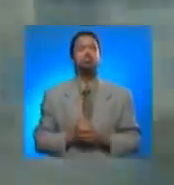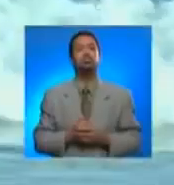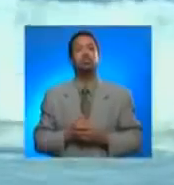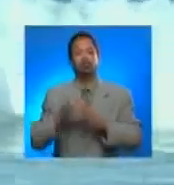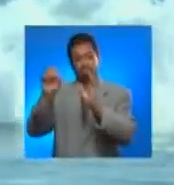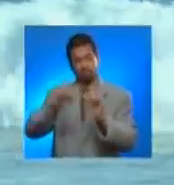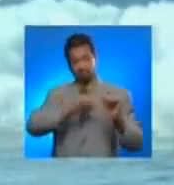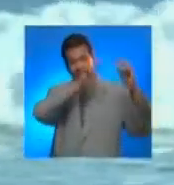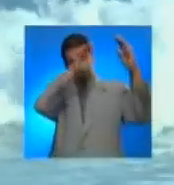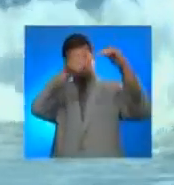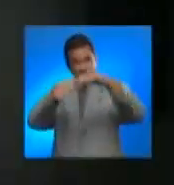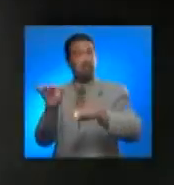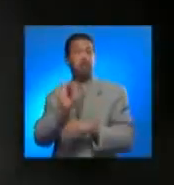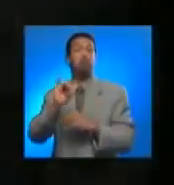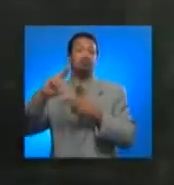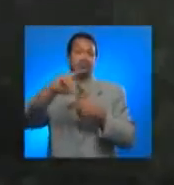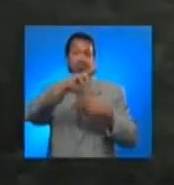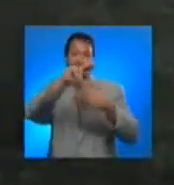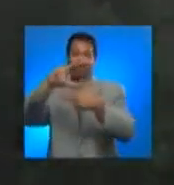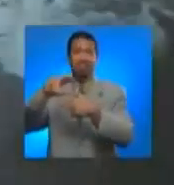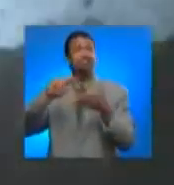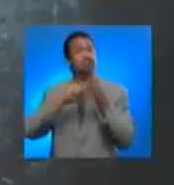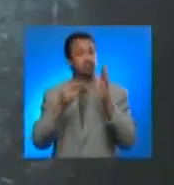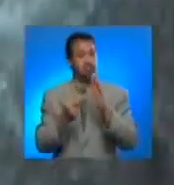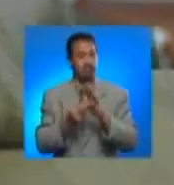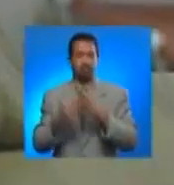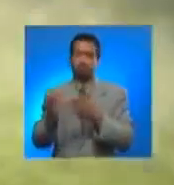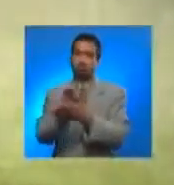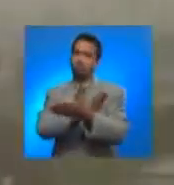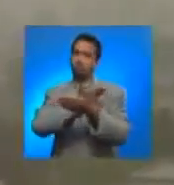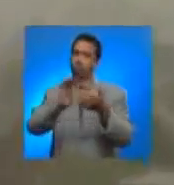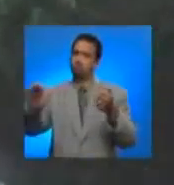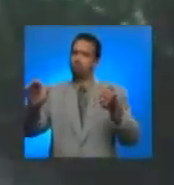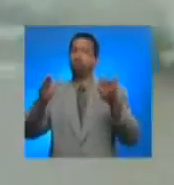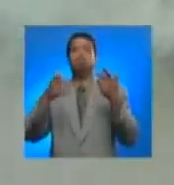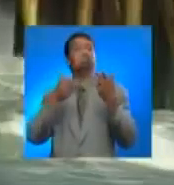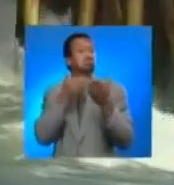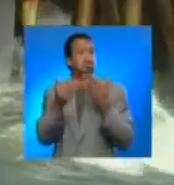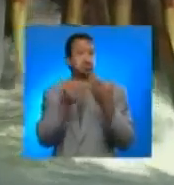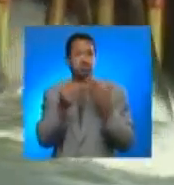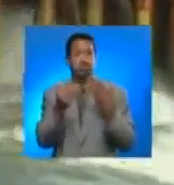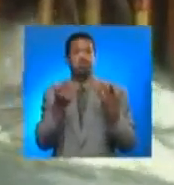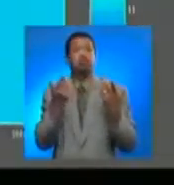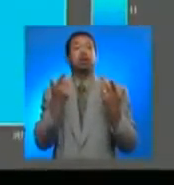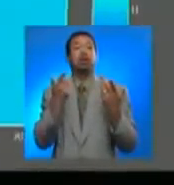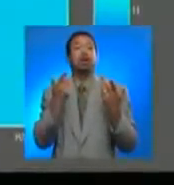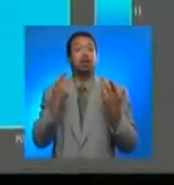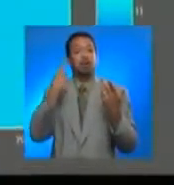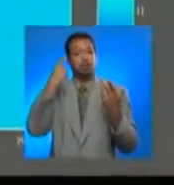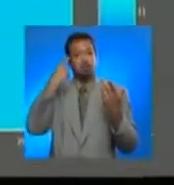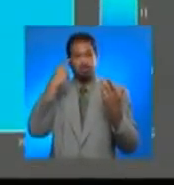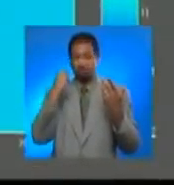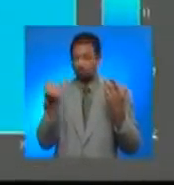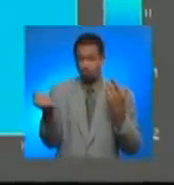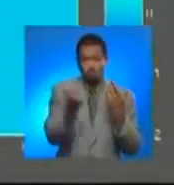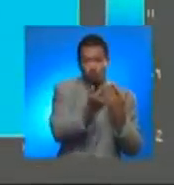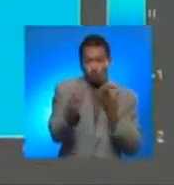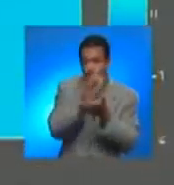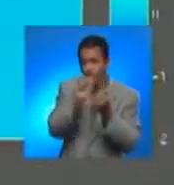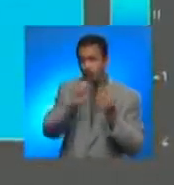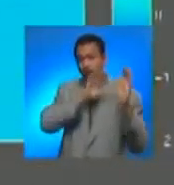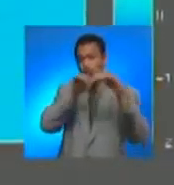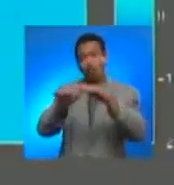inmediato. No se deje engañar. Una ola pequeña de un tsunami en un lugar de la costa puede ser extremadamente grande a poca distancia